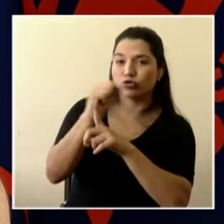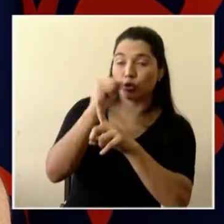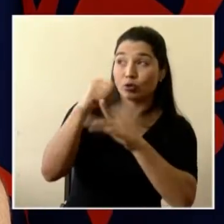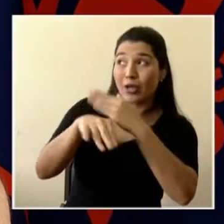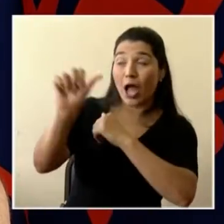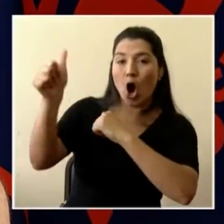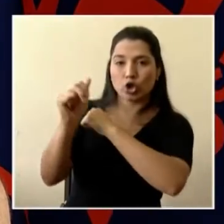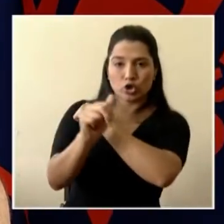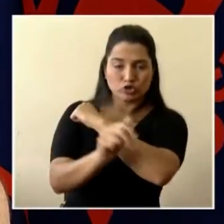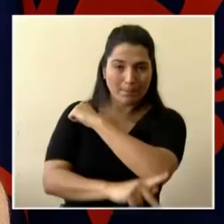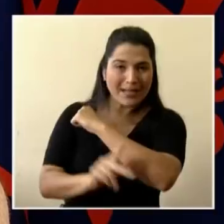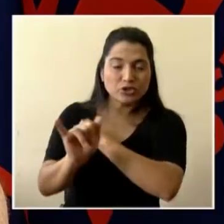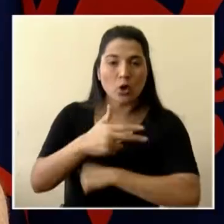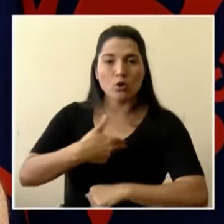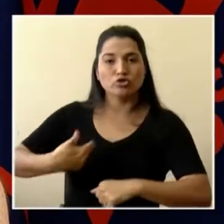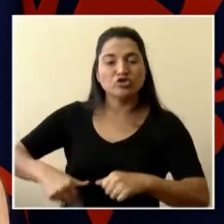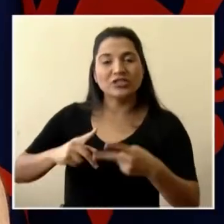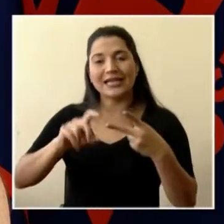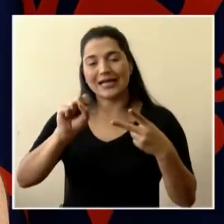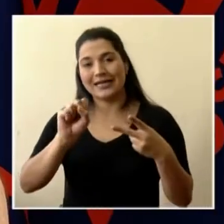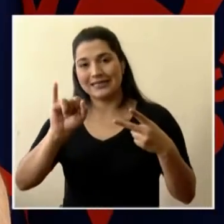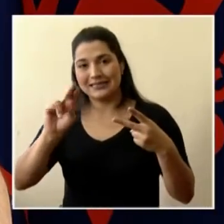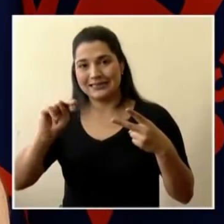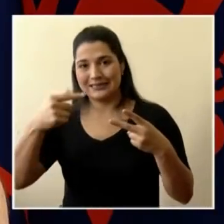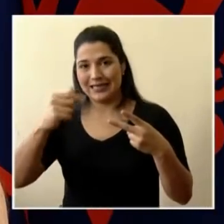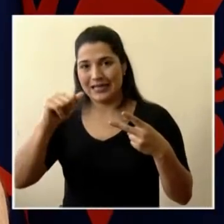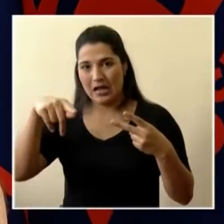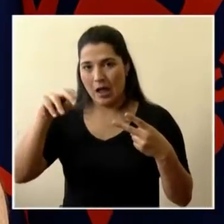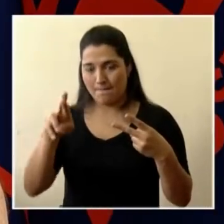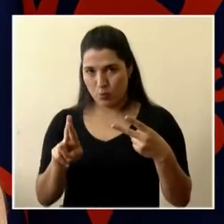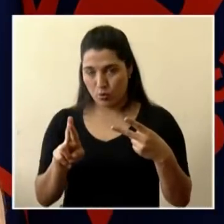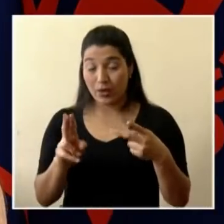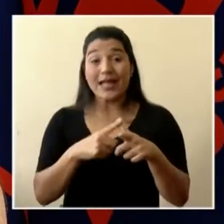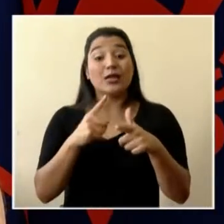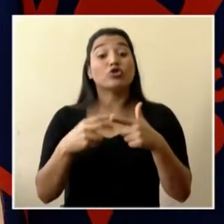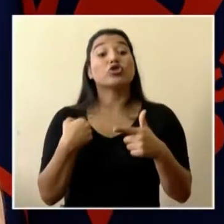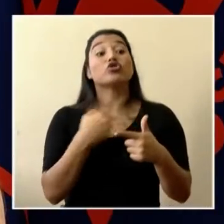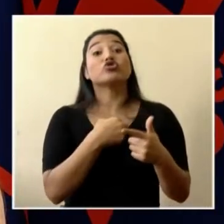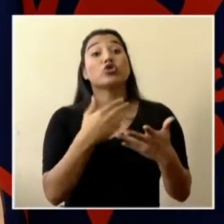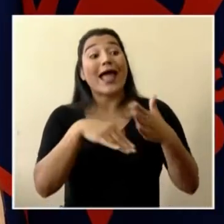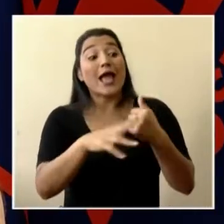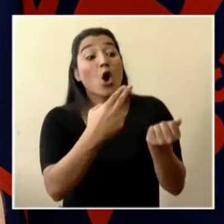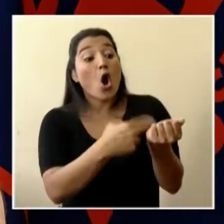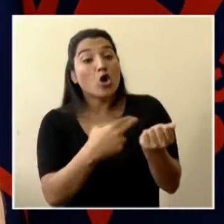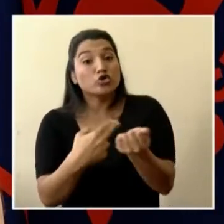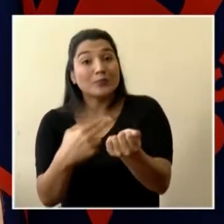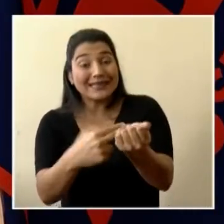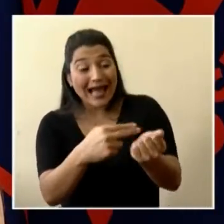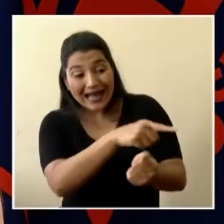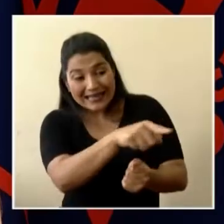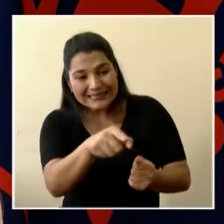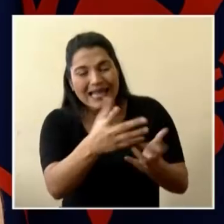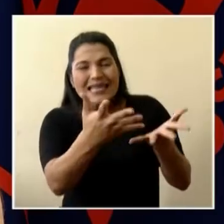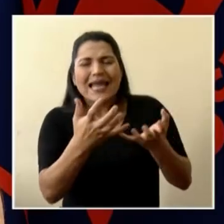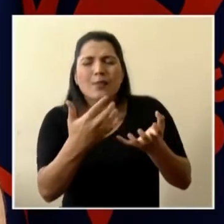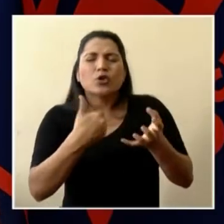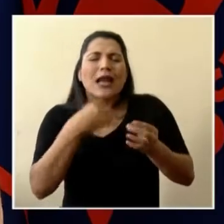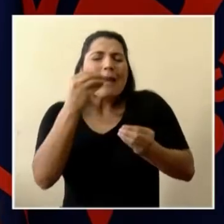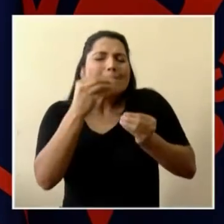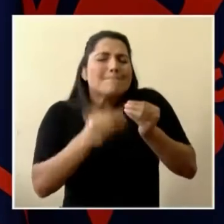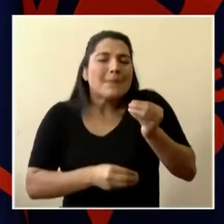que en los hospitales regionales y periféricos queremos mantener hasta donde sea posible la menor cantidad de pacientes COVID